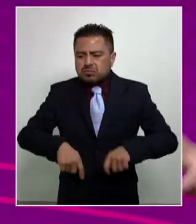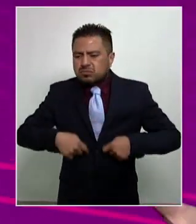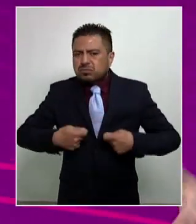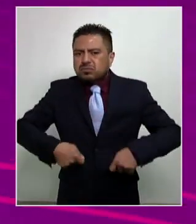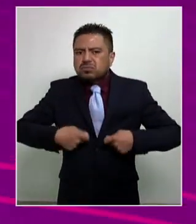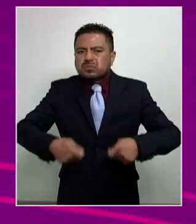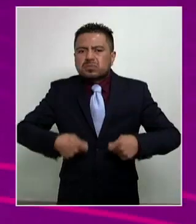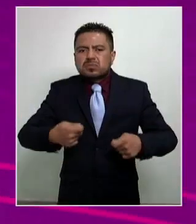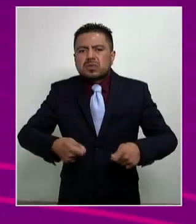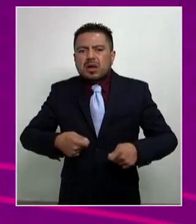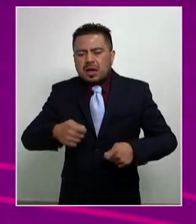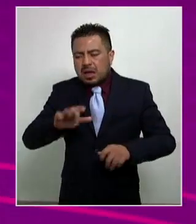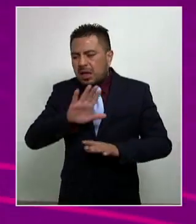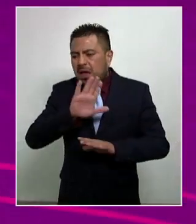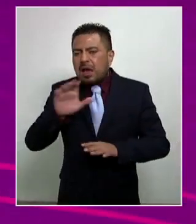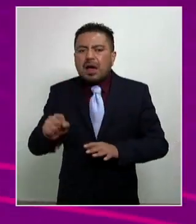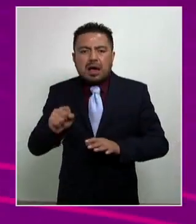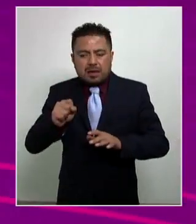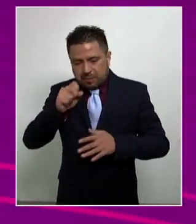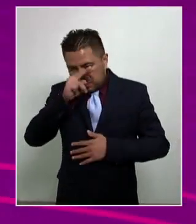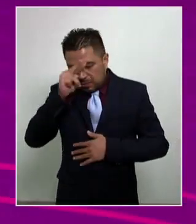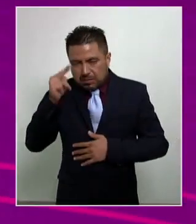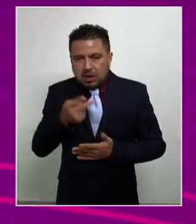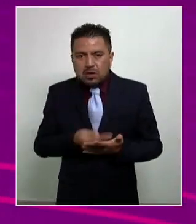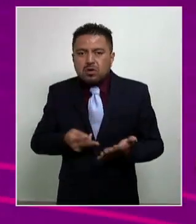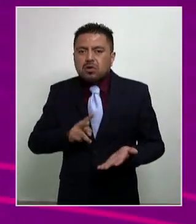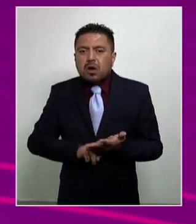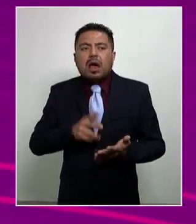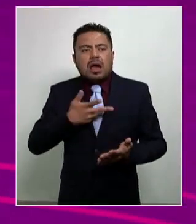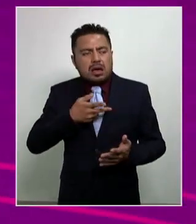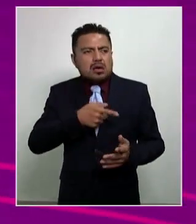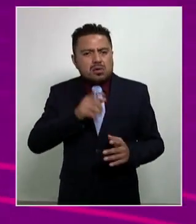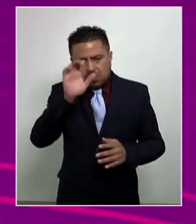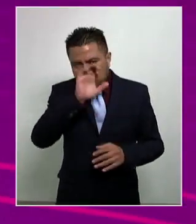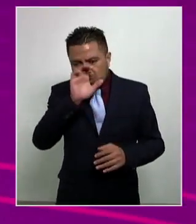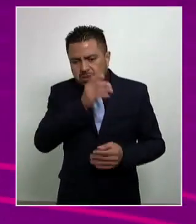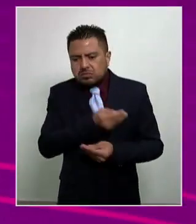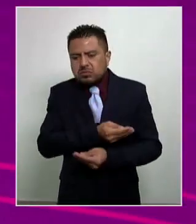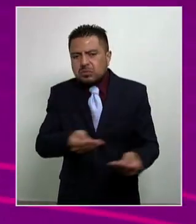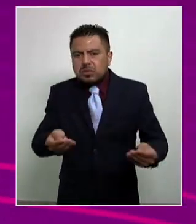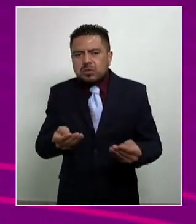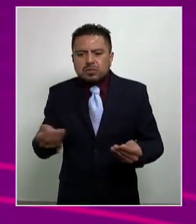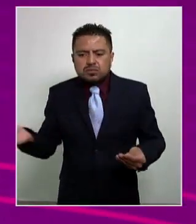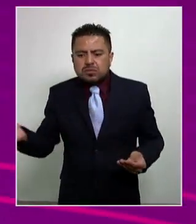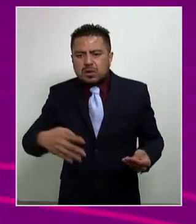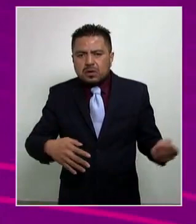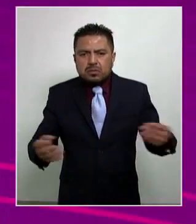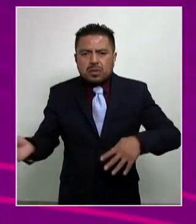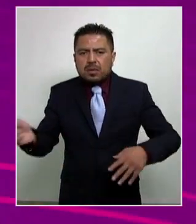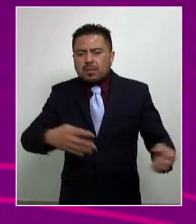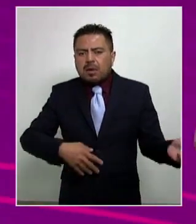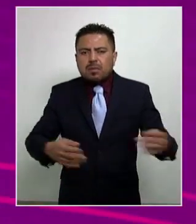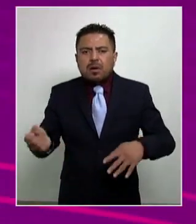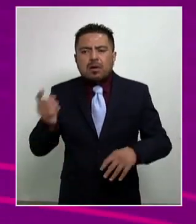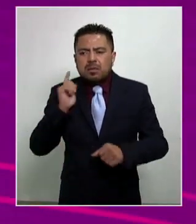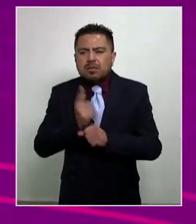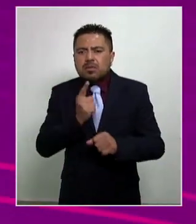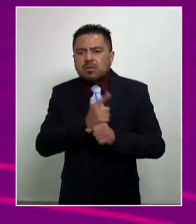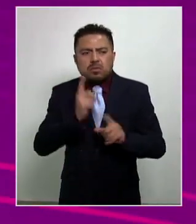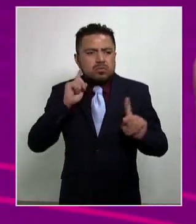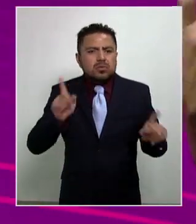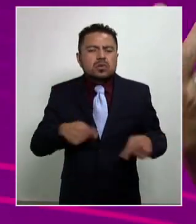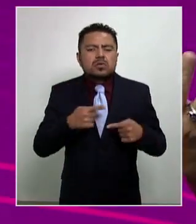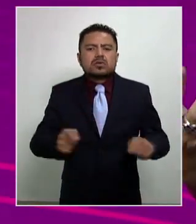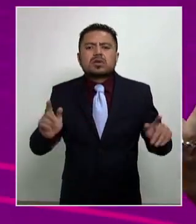son los afromexicanos de hoy, tienen cultura y aportaron, ¿no? Aportaron a la cultura, que se puede ver en la música, la